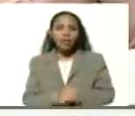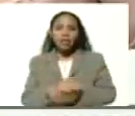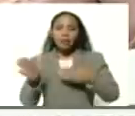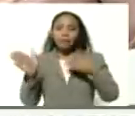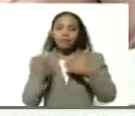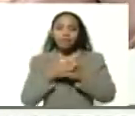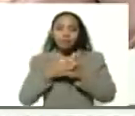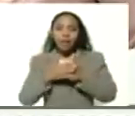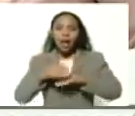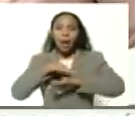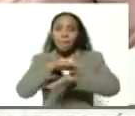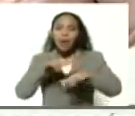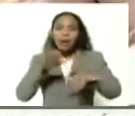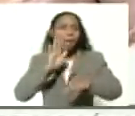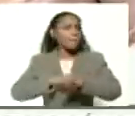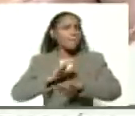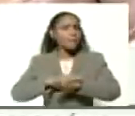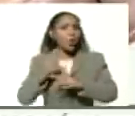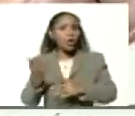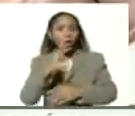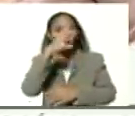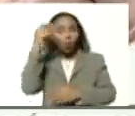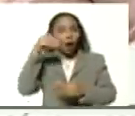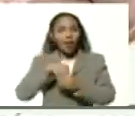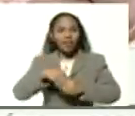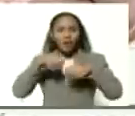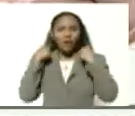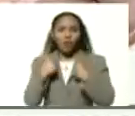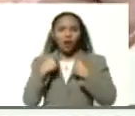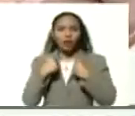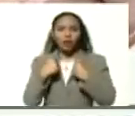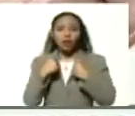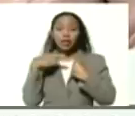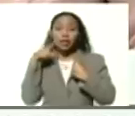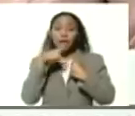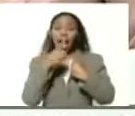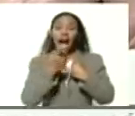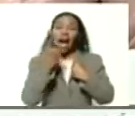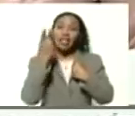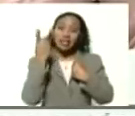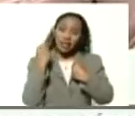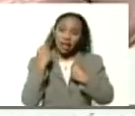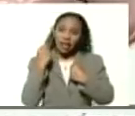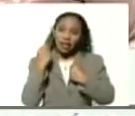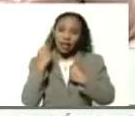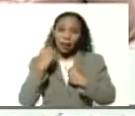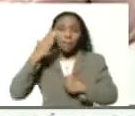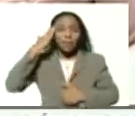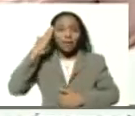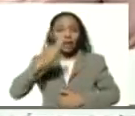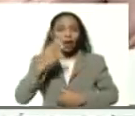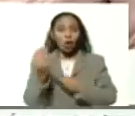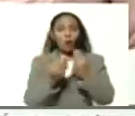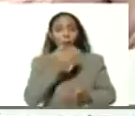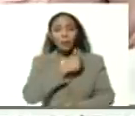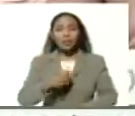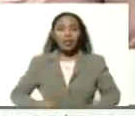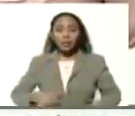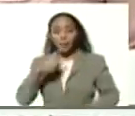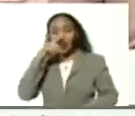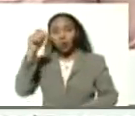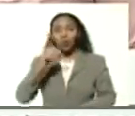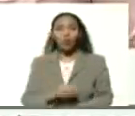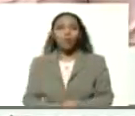cerradas las playas, porque estamos en cuarentena radical. Y ayer tanto la almirante en jefa como el presidente Nicolás